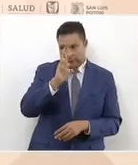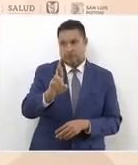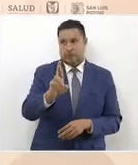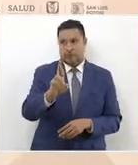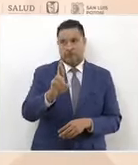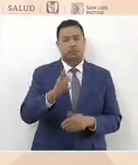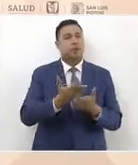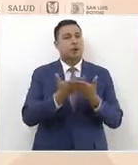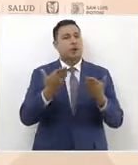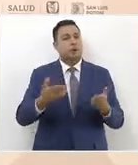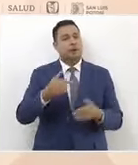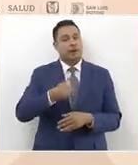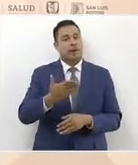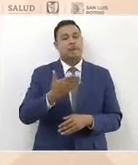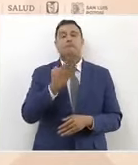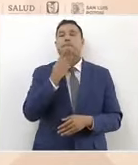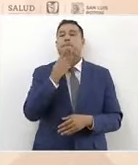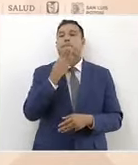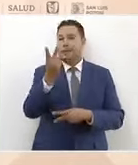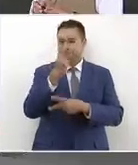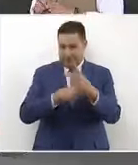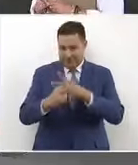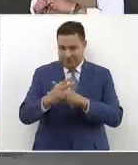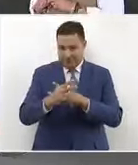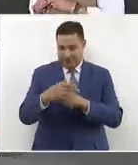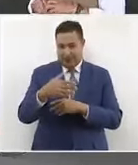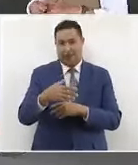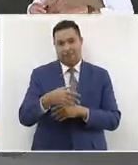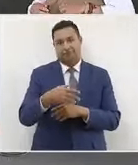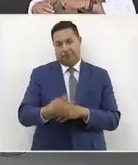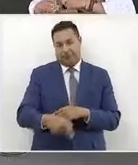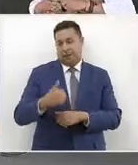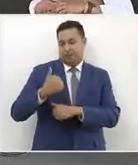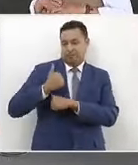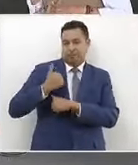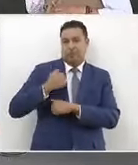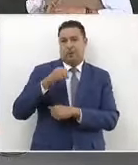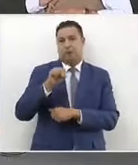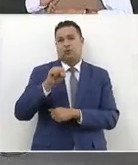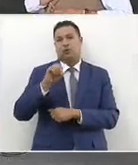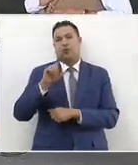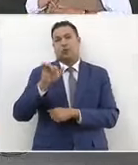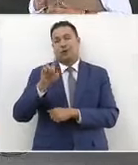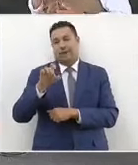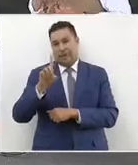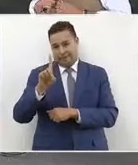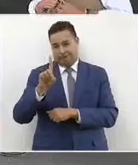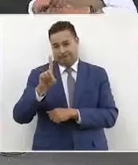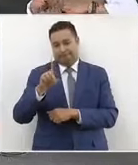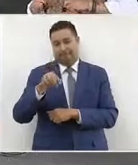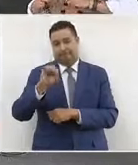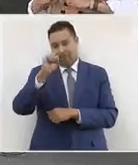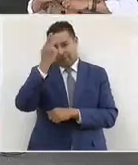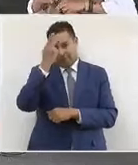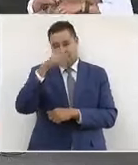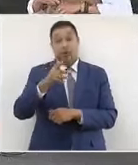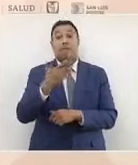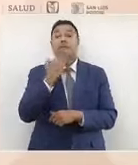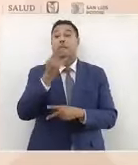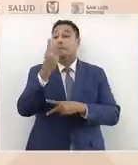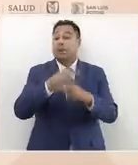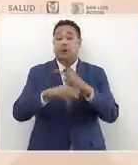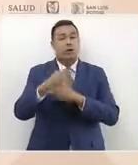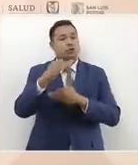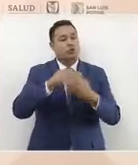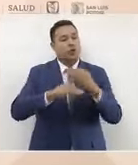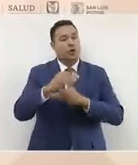usted para darle la más cordial bienvenida a este municipio de Soledad de Graciano Sánchez. Bienvenidas a todas las